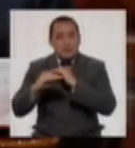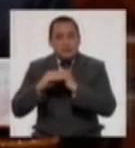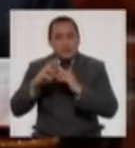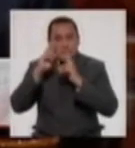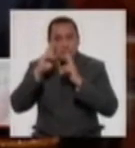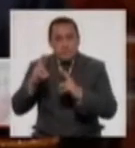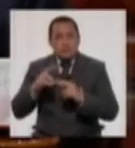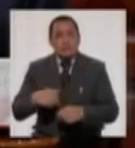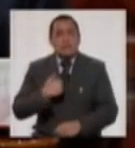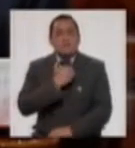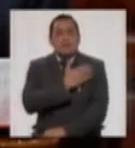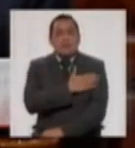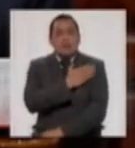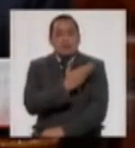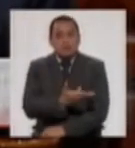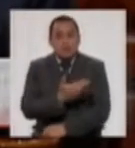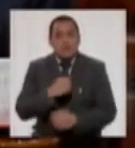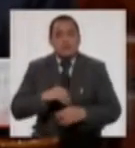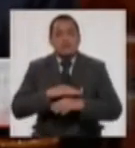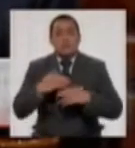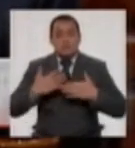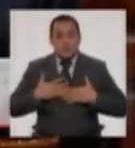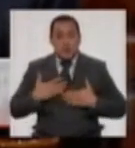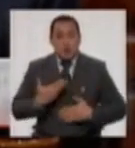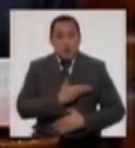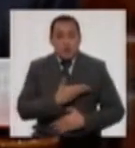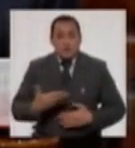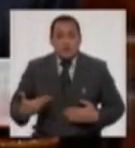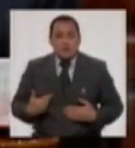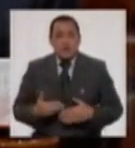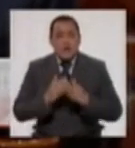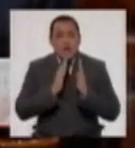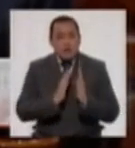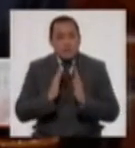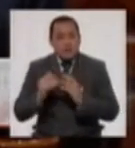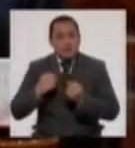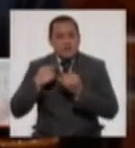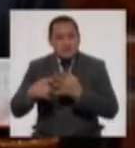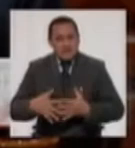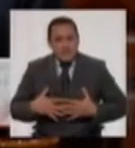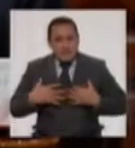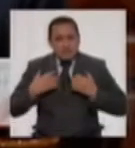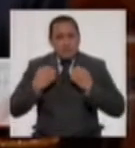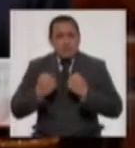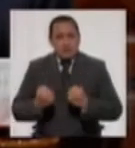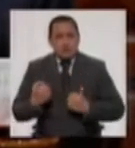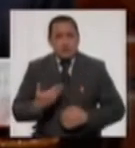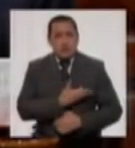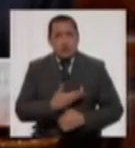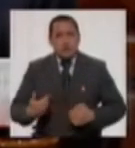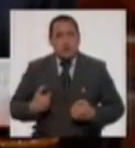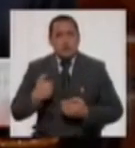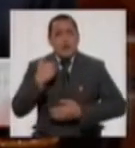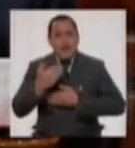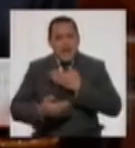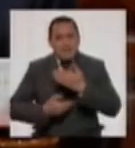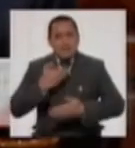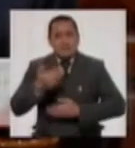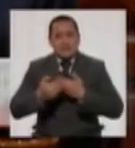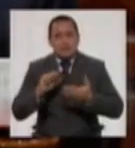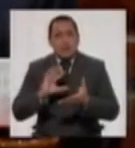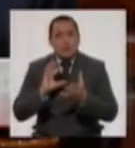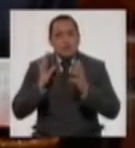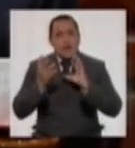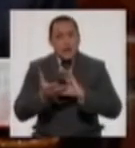y el bienestar mi gobierno ha reorientado a los esfuerzos del estado encaminando los hacia una